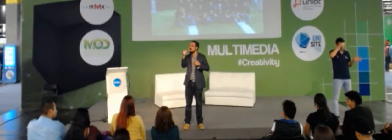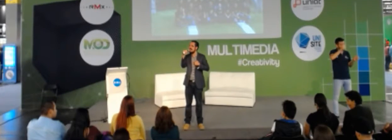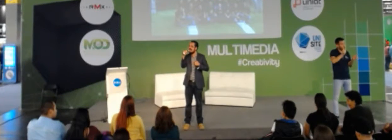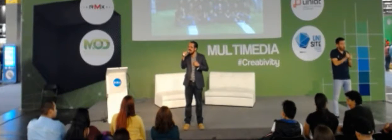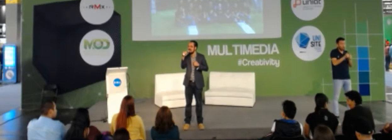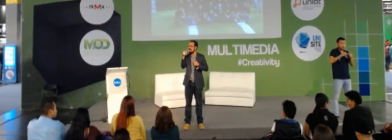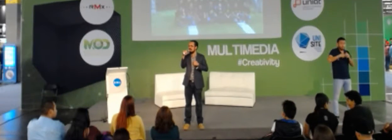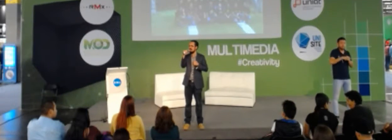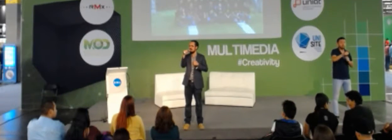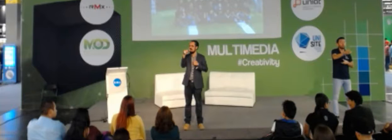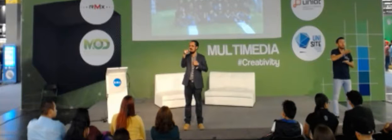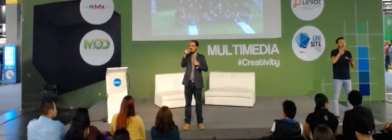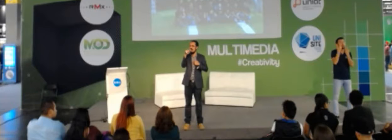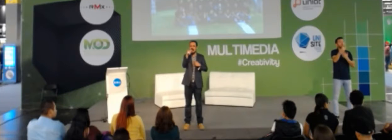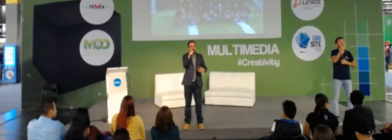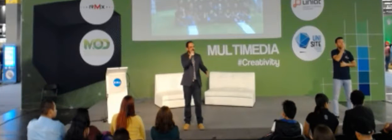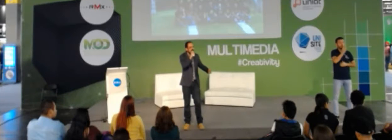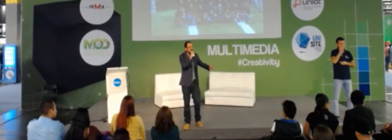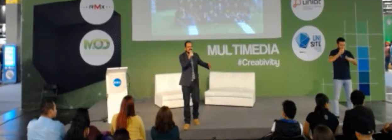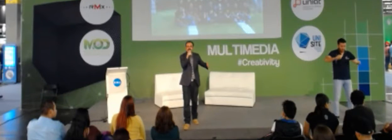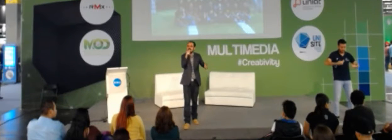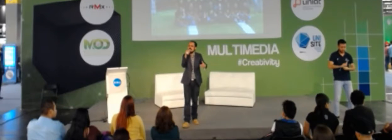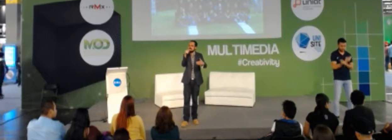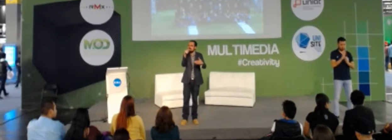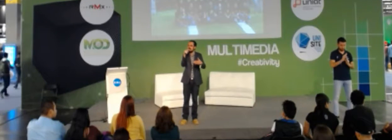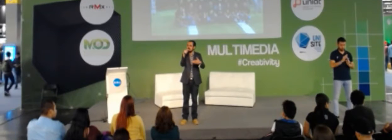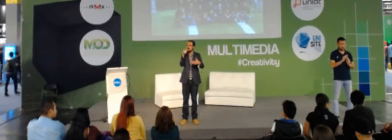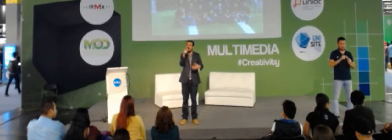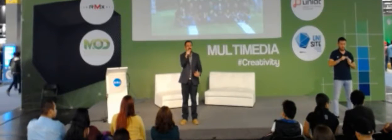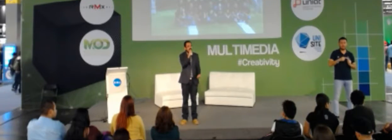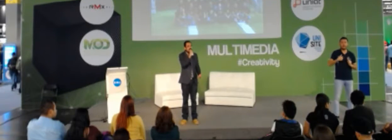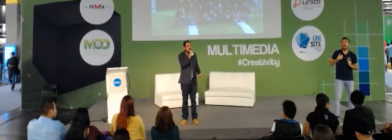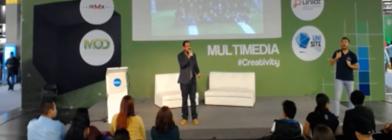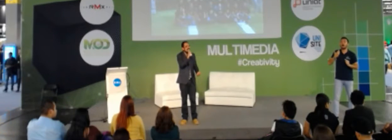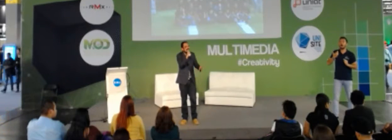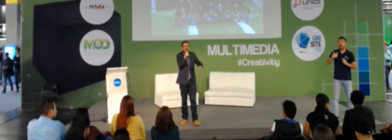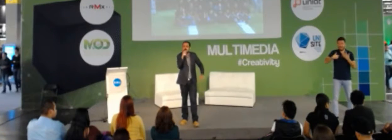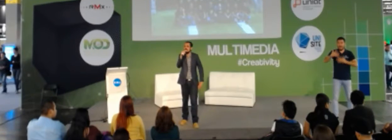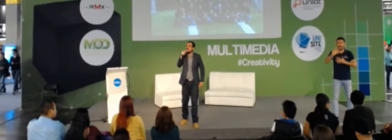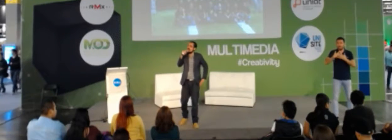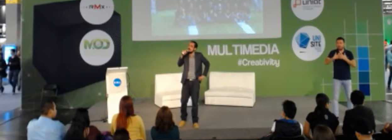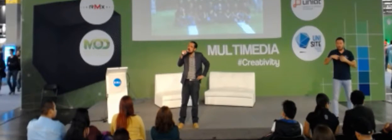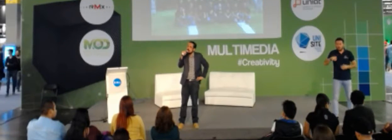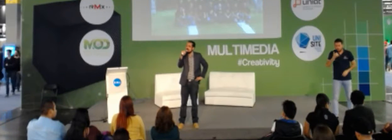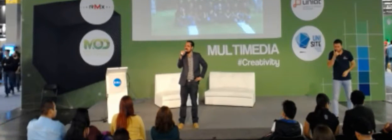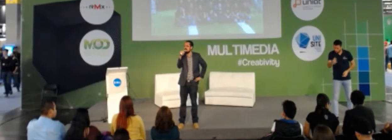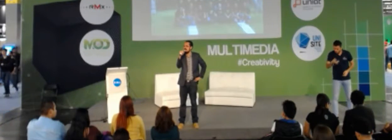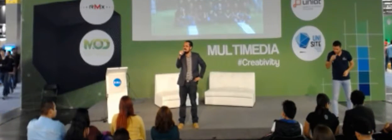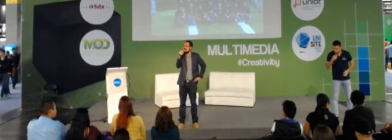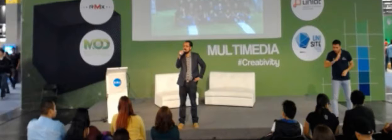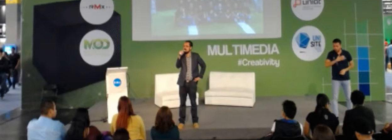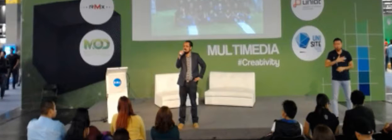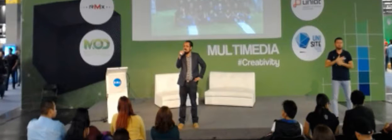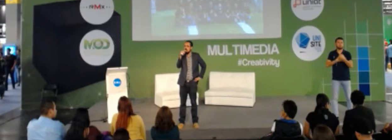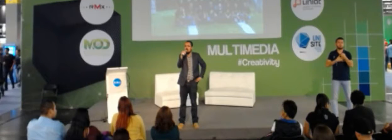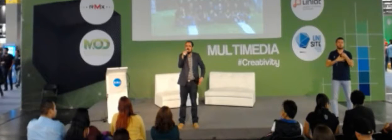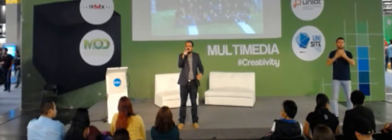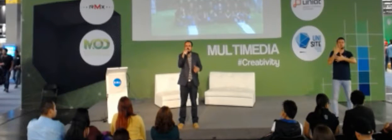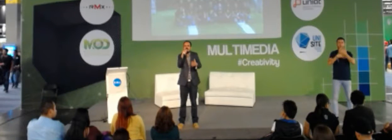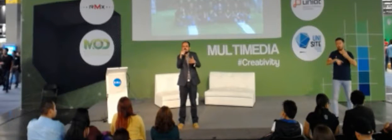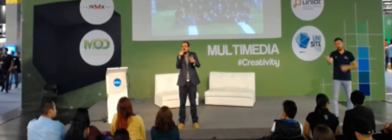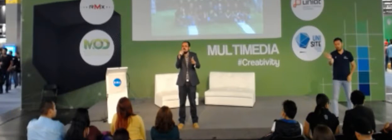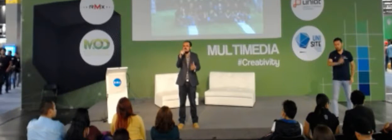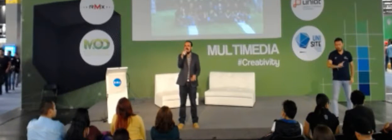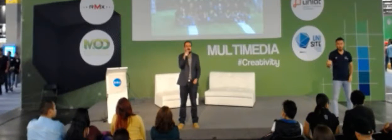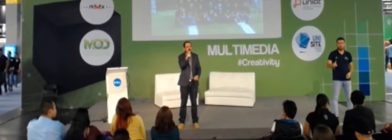lengua materna. A los sordos les cerraban las puertas porque, ¿qué crees? Es que no hablas español. Oye, pero